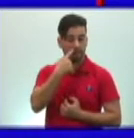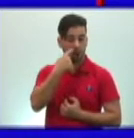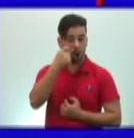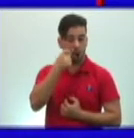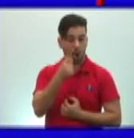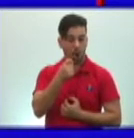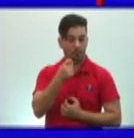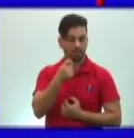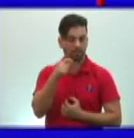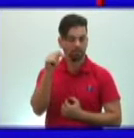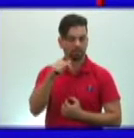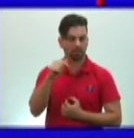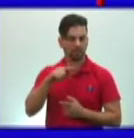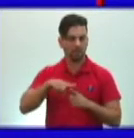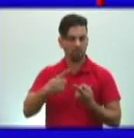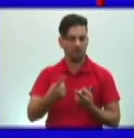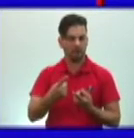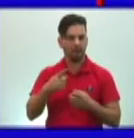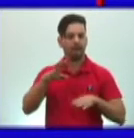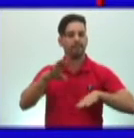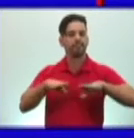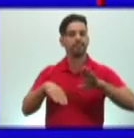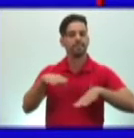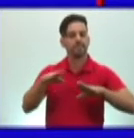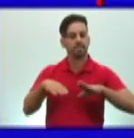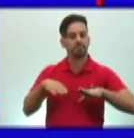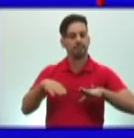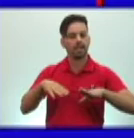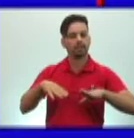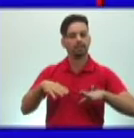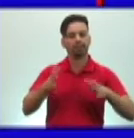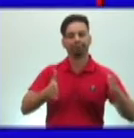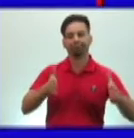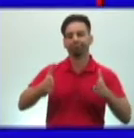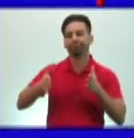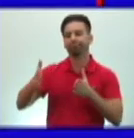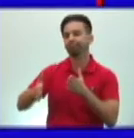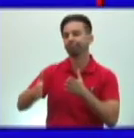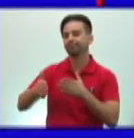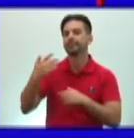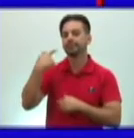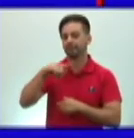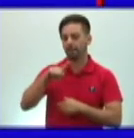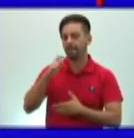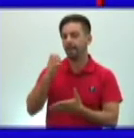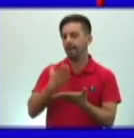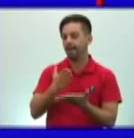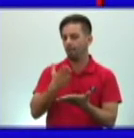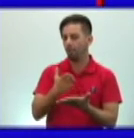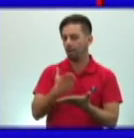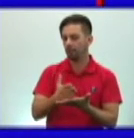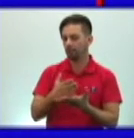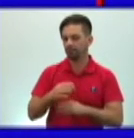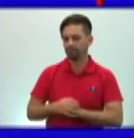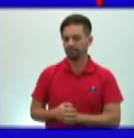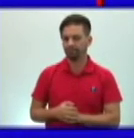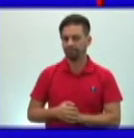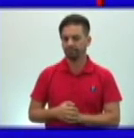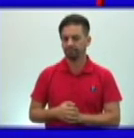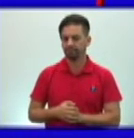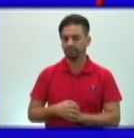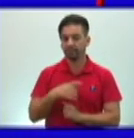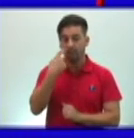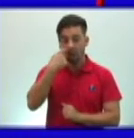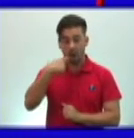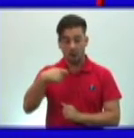de las circunstancias y de la educación. Por lo tanto, eso es una tesis materialista. Los hombres son lo que sus